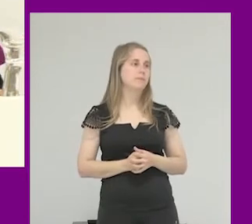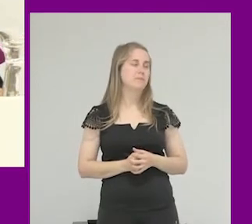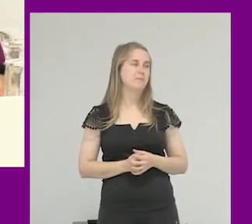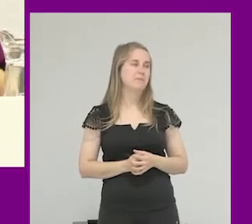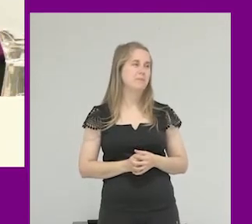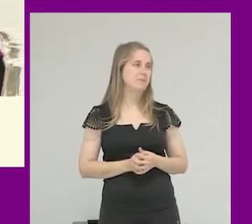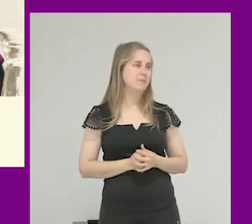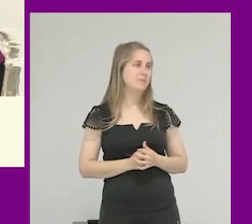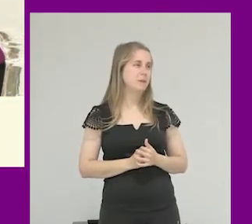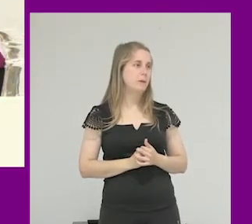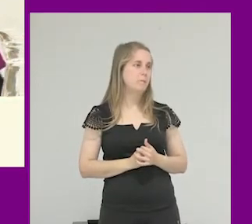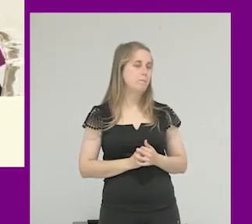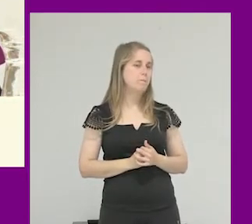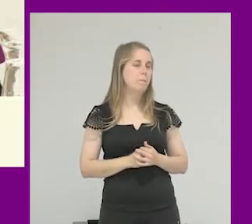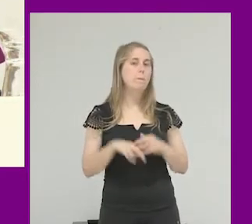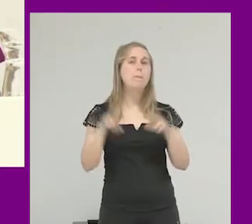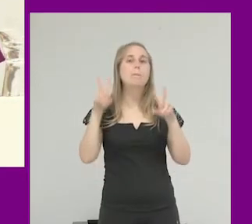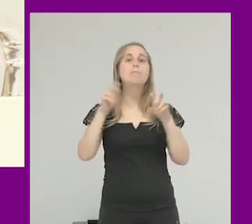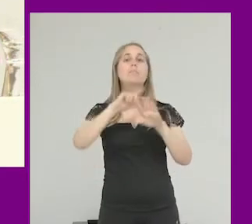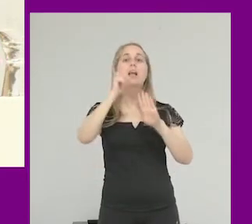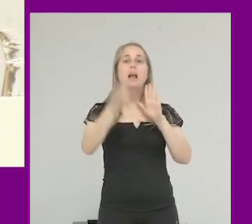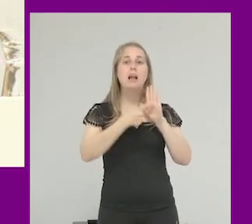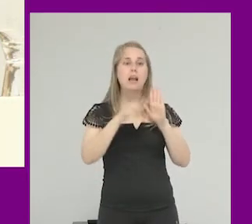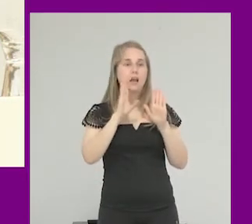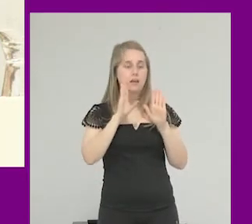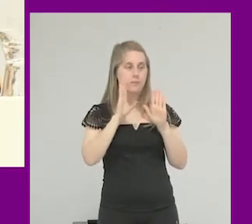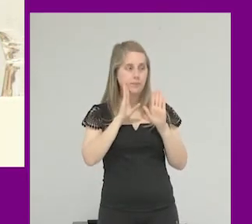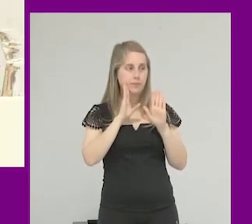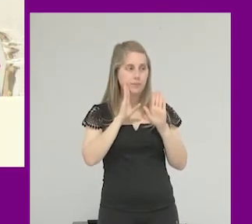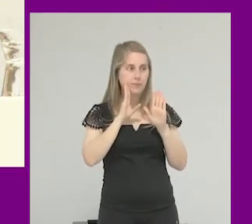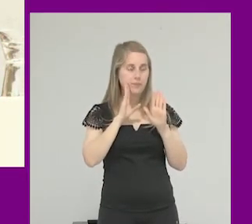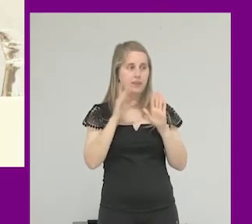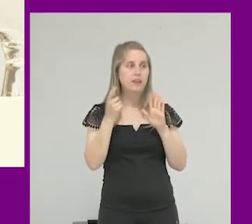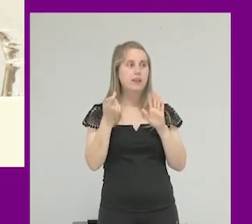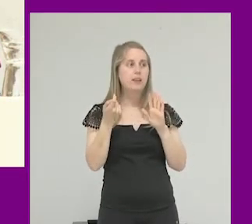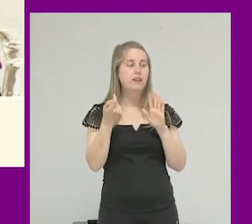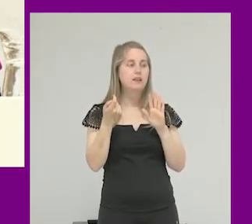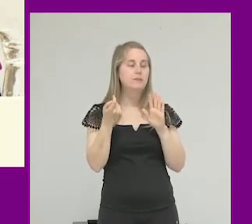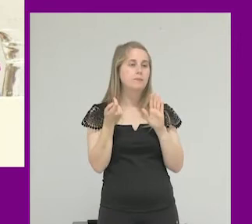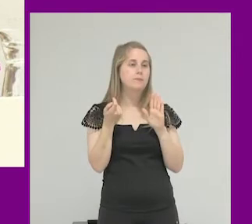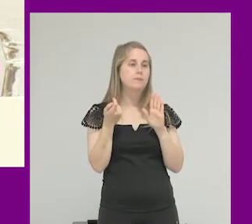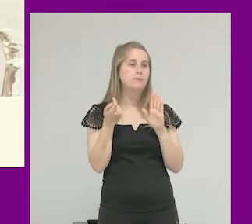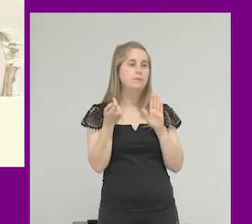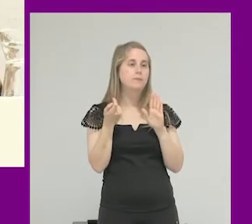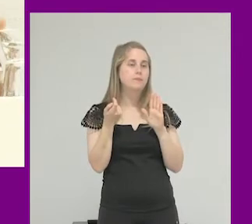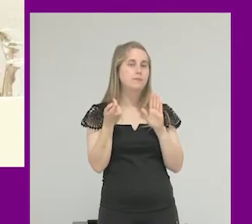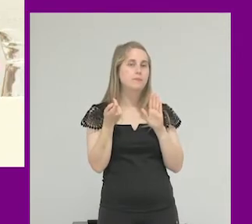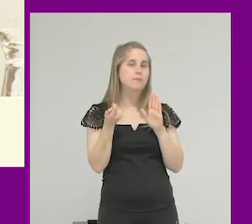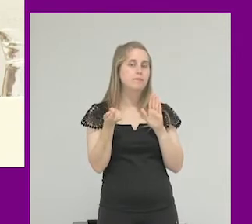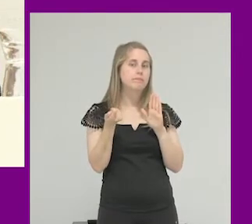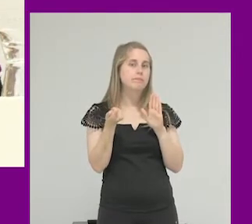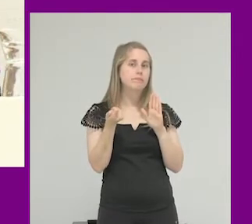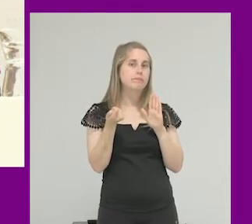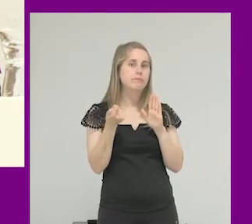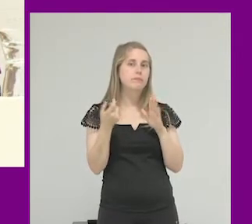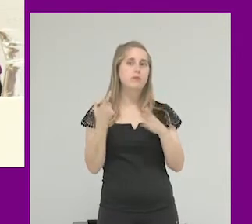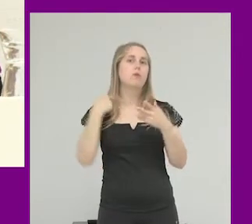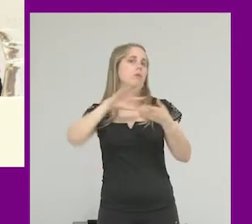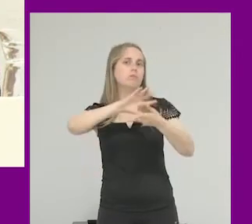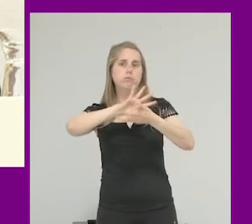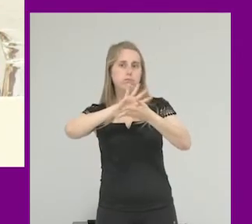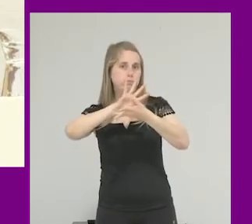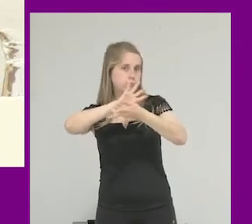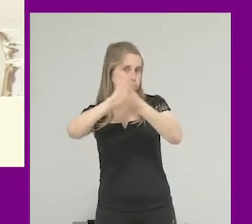Bueno, pues en base a esta ley, de alguna manera, se heredera también de toda la